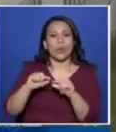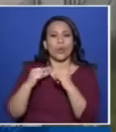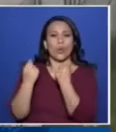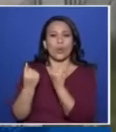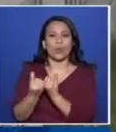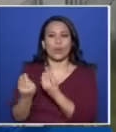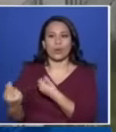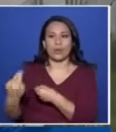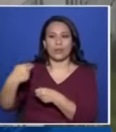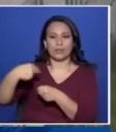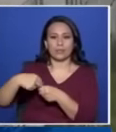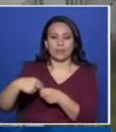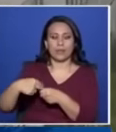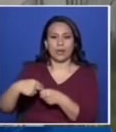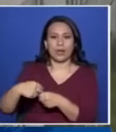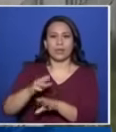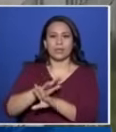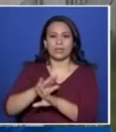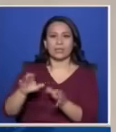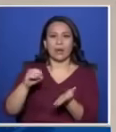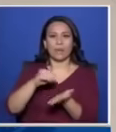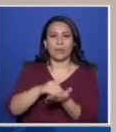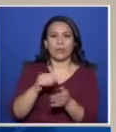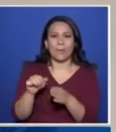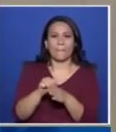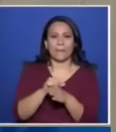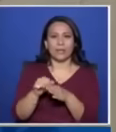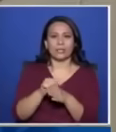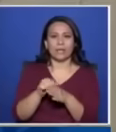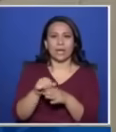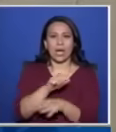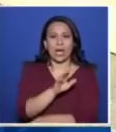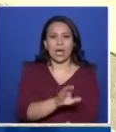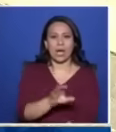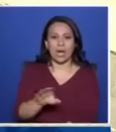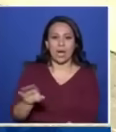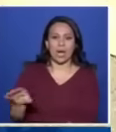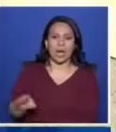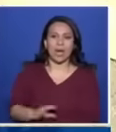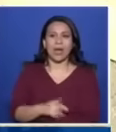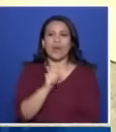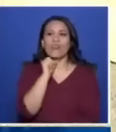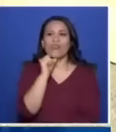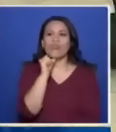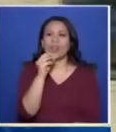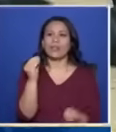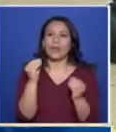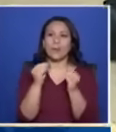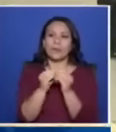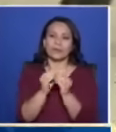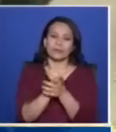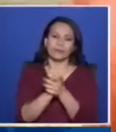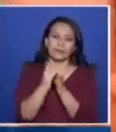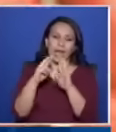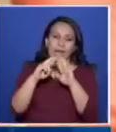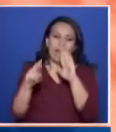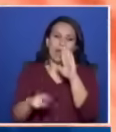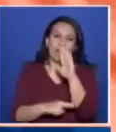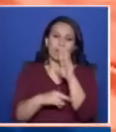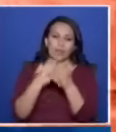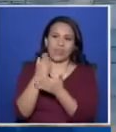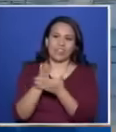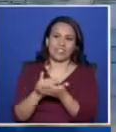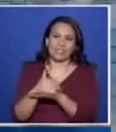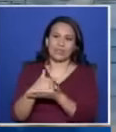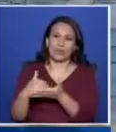que pertenecen. Eso hacía parte de su ejercicio de poder en los pabellones. No se cumplía así el reglamento para la distribución de los